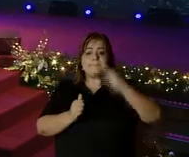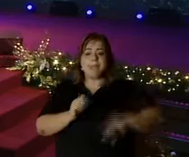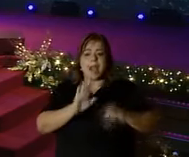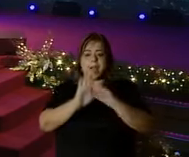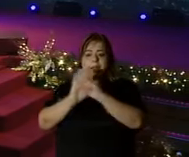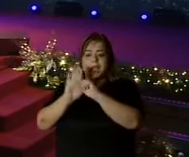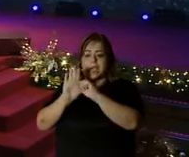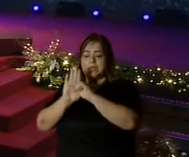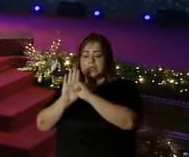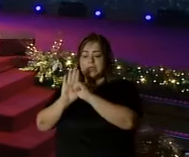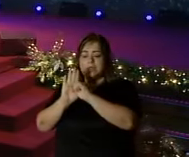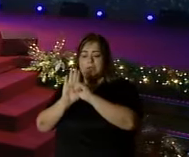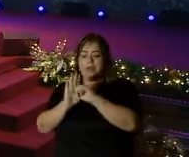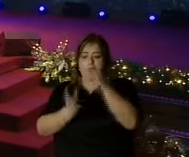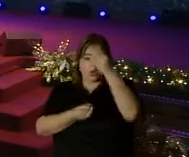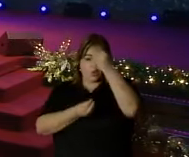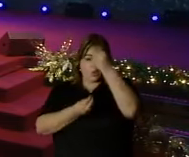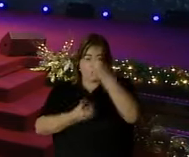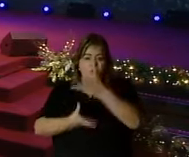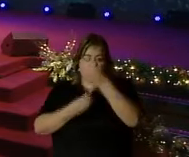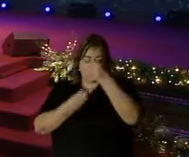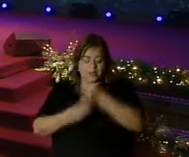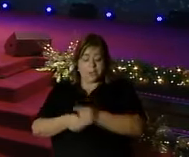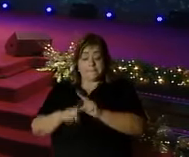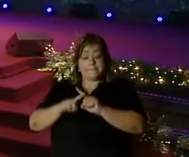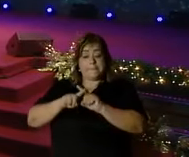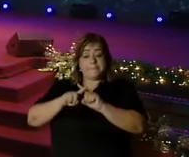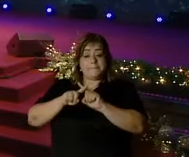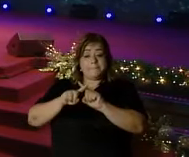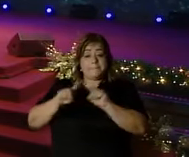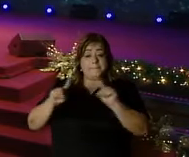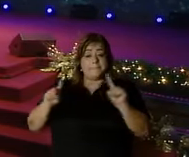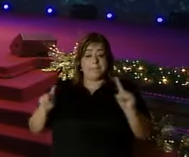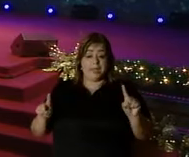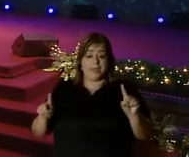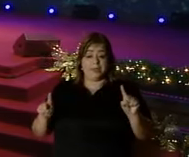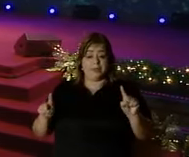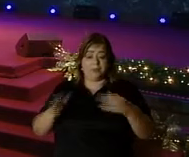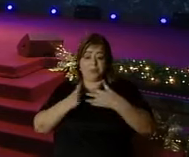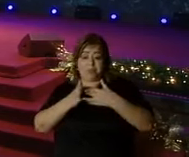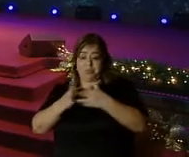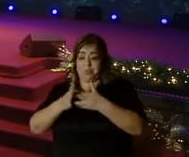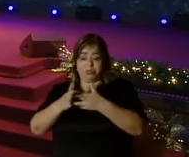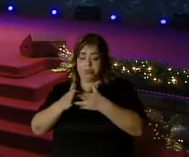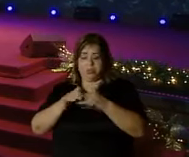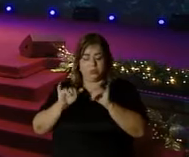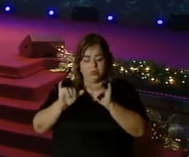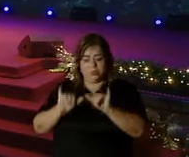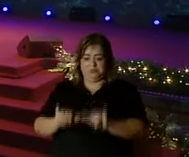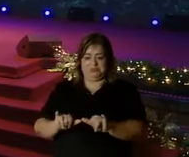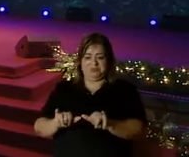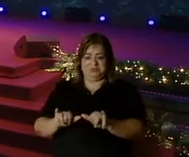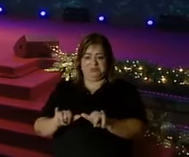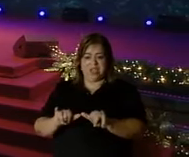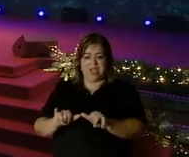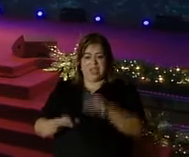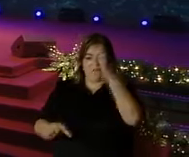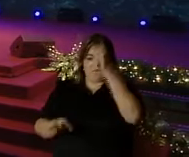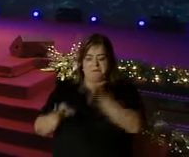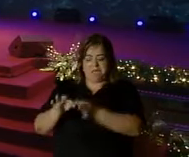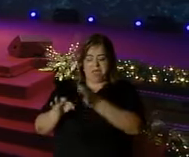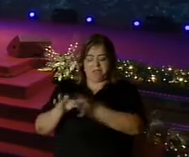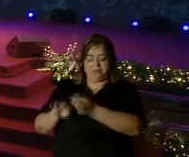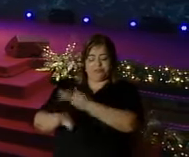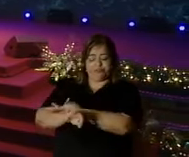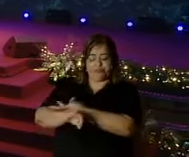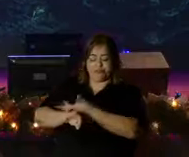llegando para tratar de desestabilizarnos, para que perdamos nuestra fe.